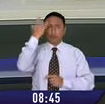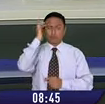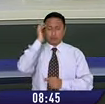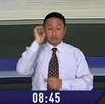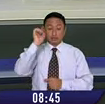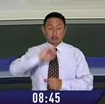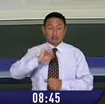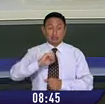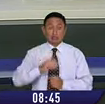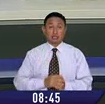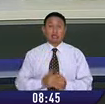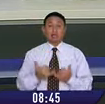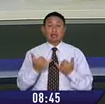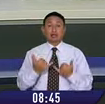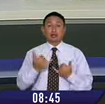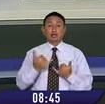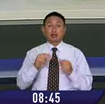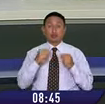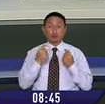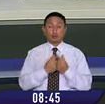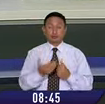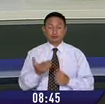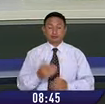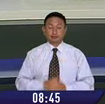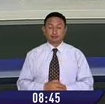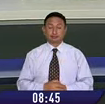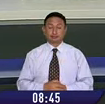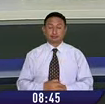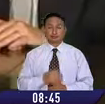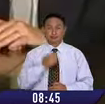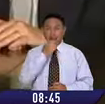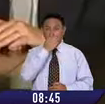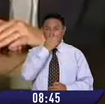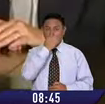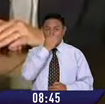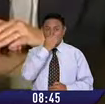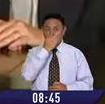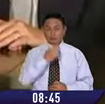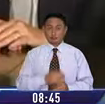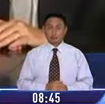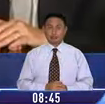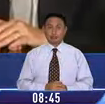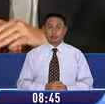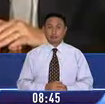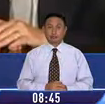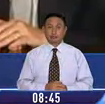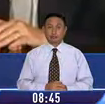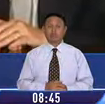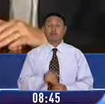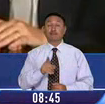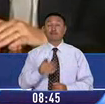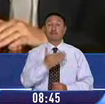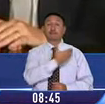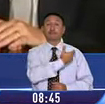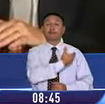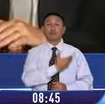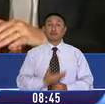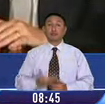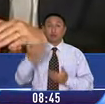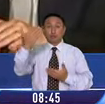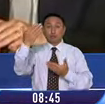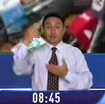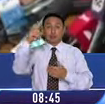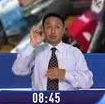dolor de cabeza que tiene este gremio. Veamos. Mientras los sectores políticos